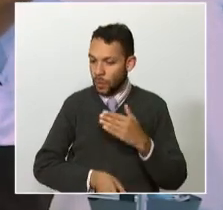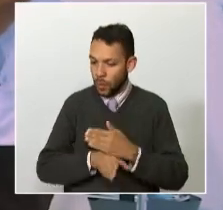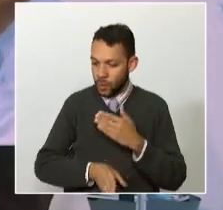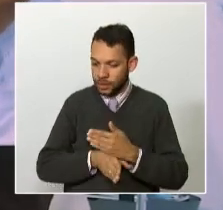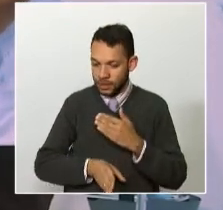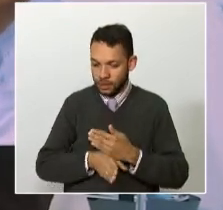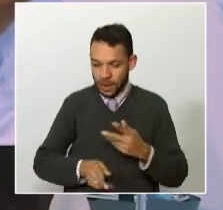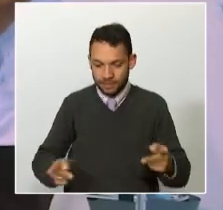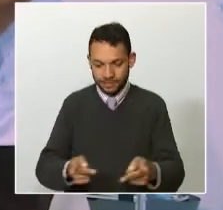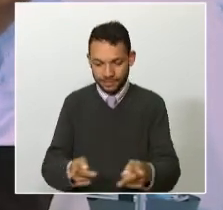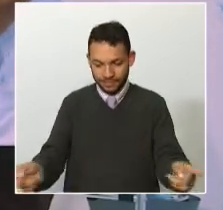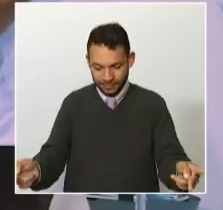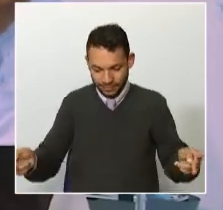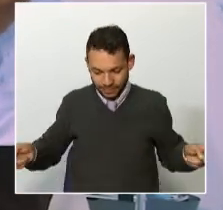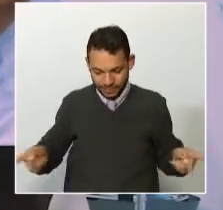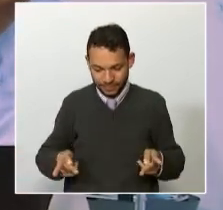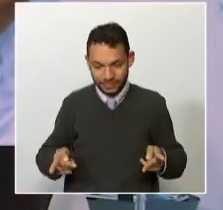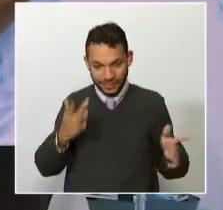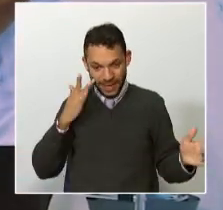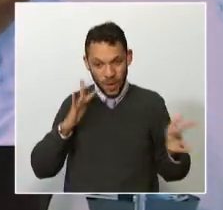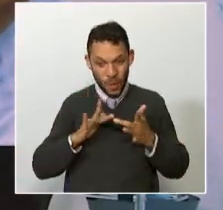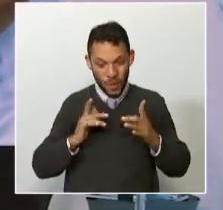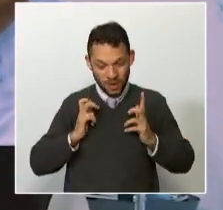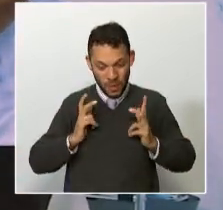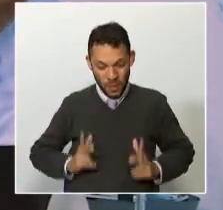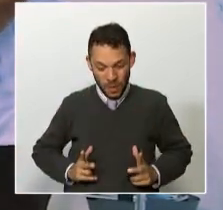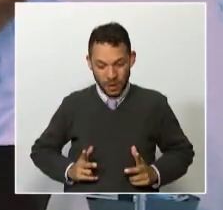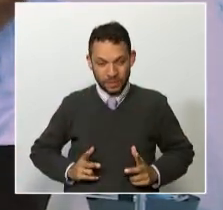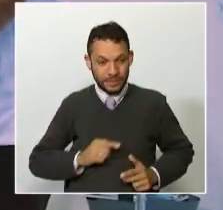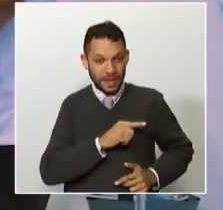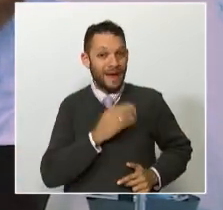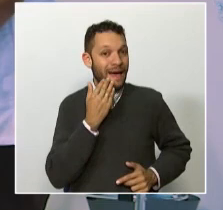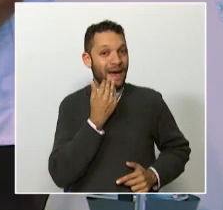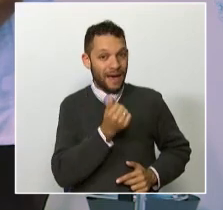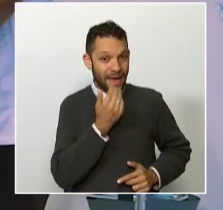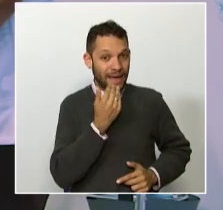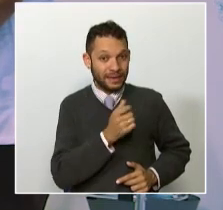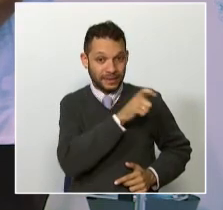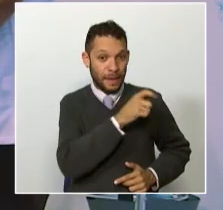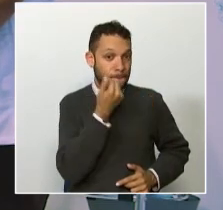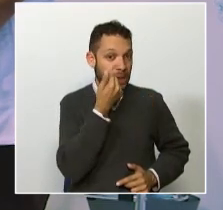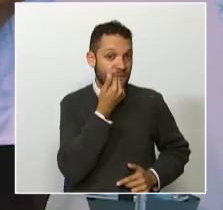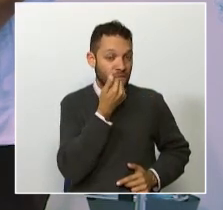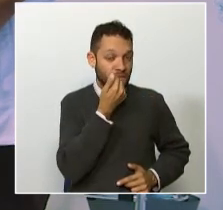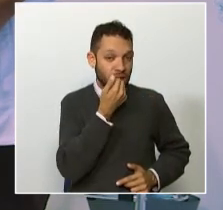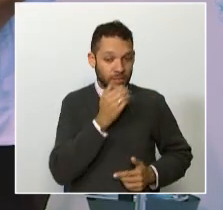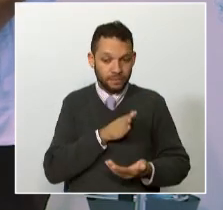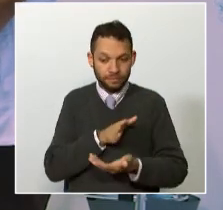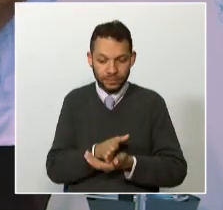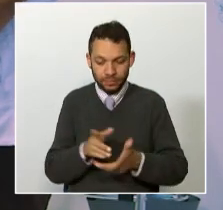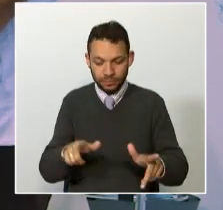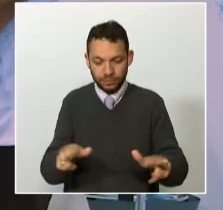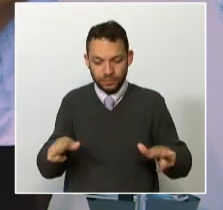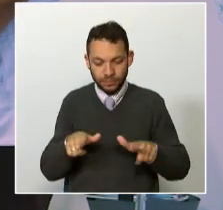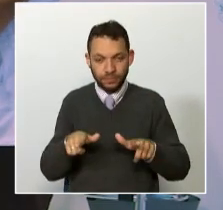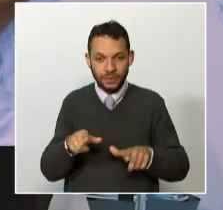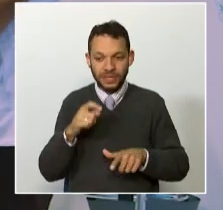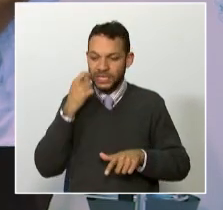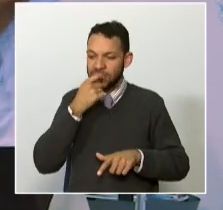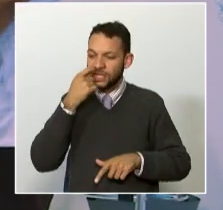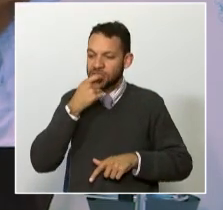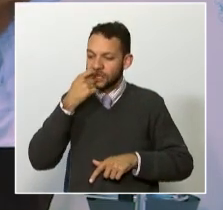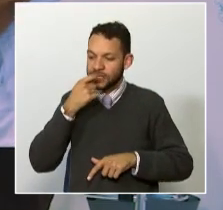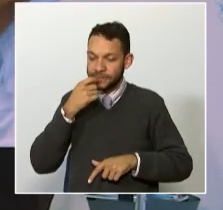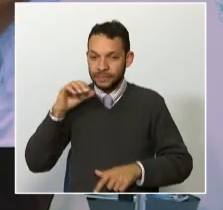Continuamos pues con nuestro programa con la paciente doña Irma. Estamos en el consultorio de odontología con la doctora